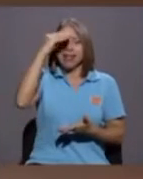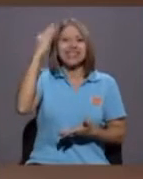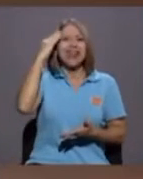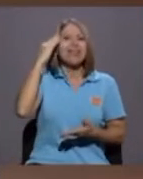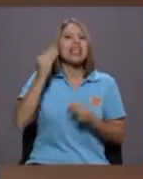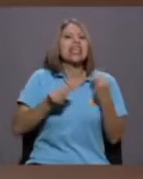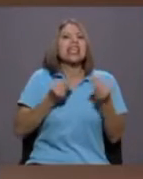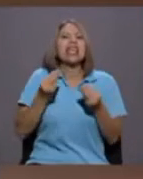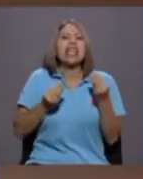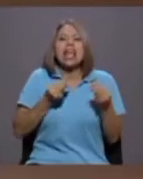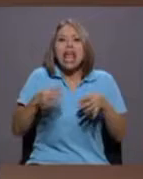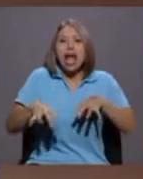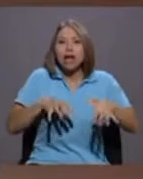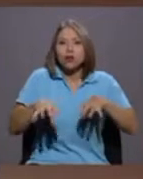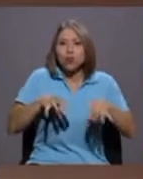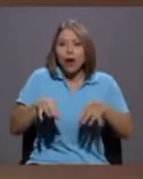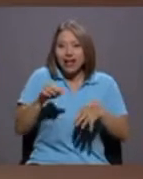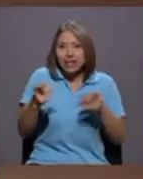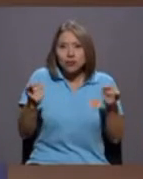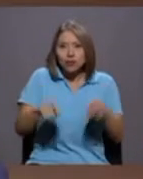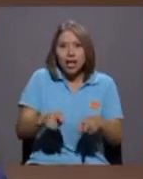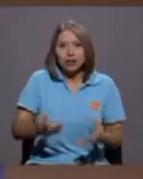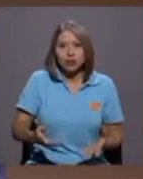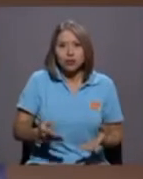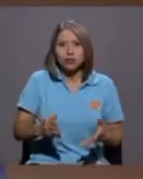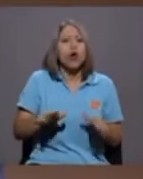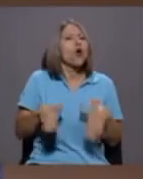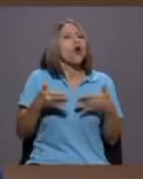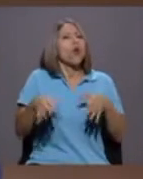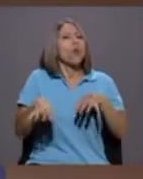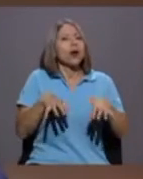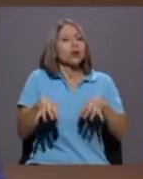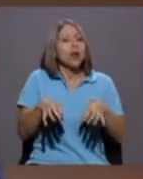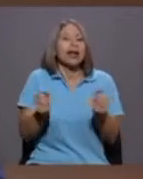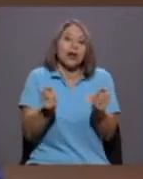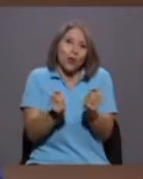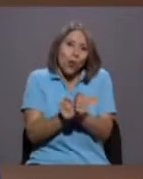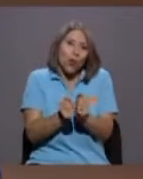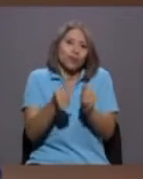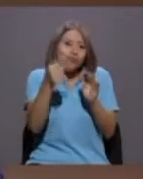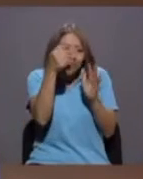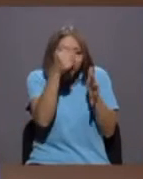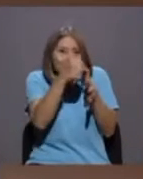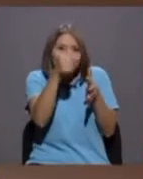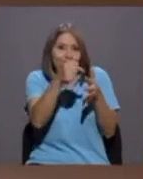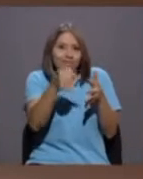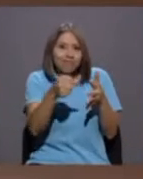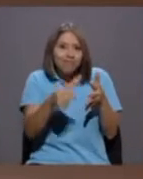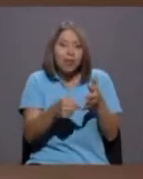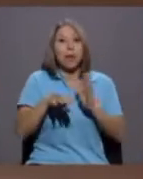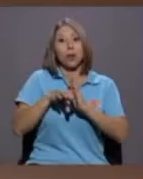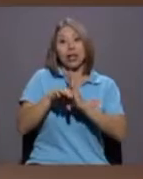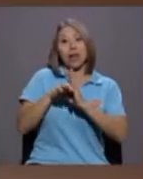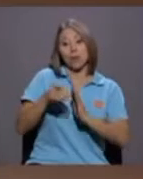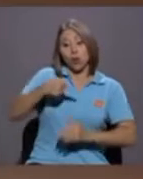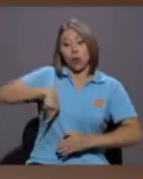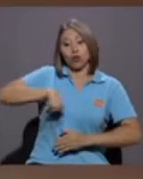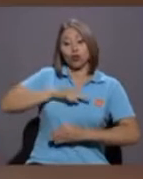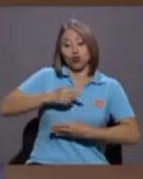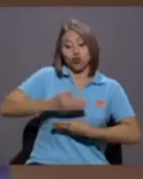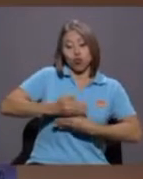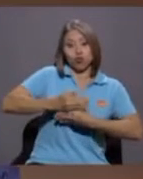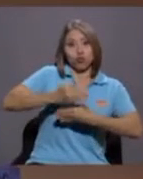esos casos, y ese cómo actuar es con una serie de medidas previas que van desde la visión con que construimos, la visión con